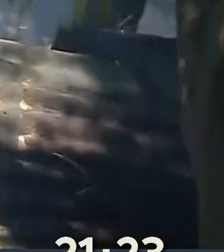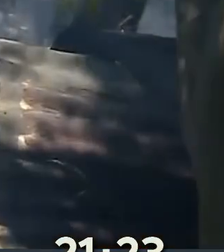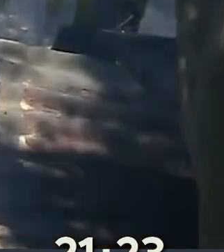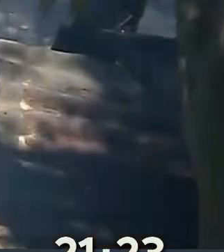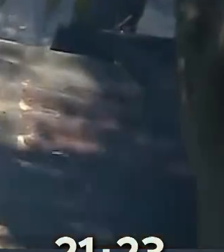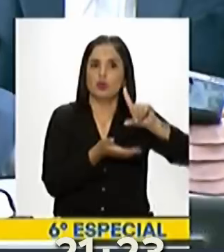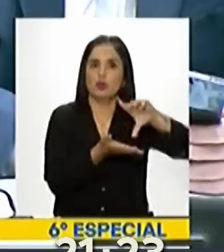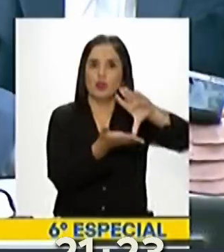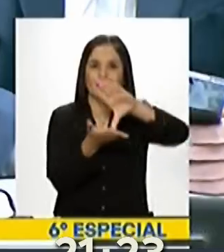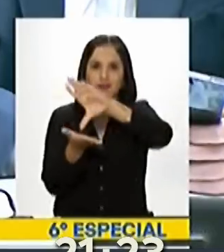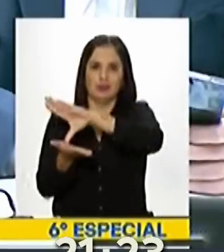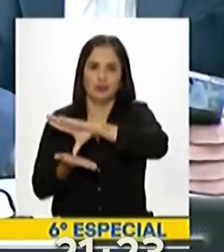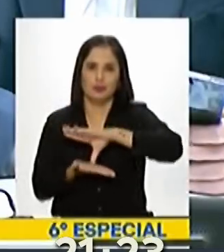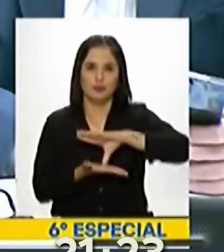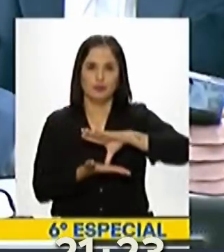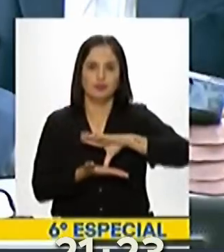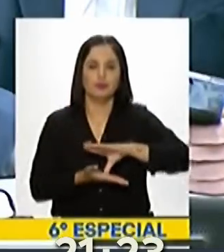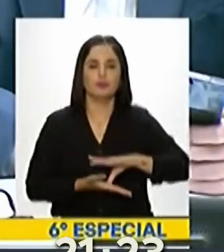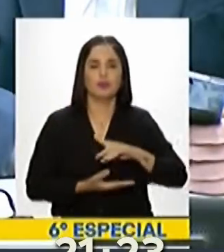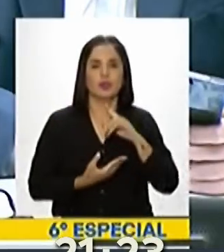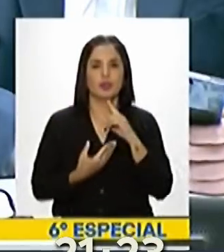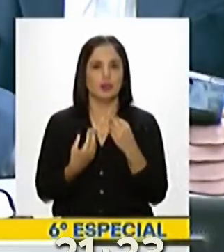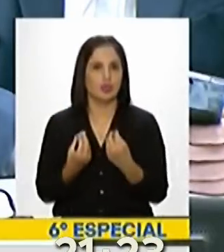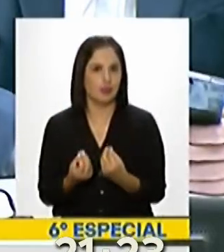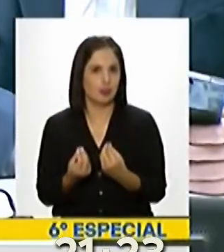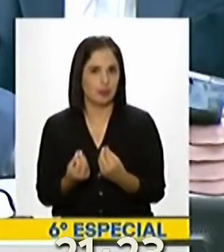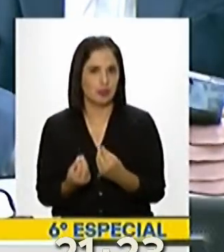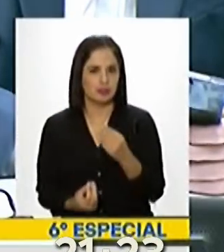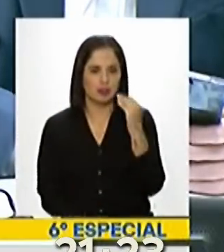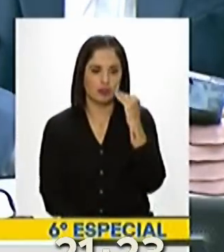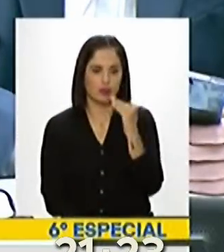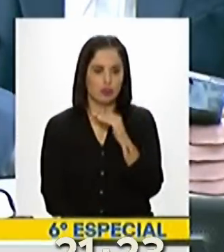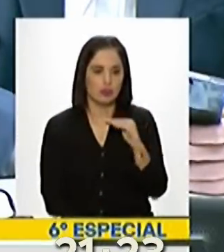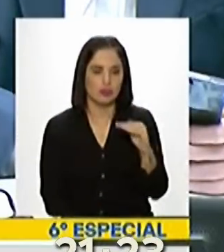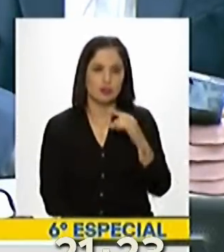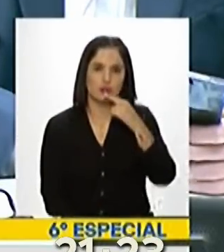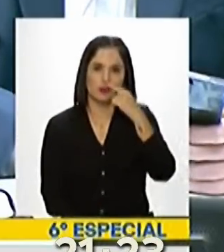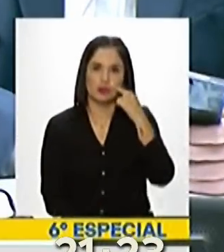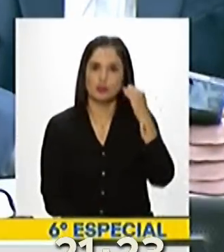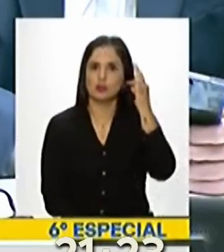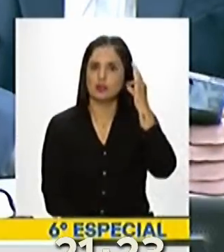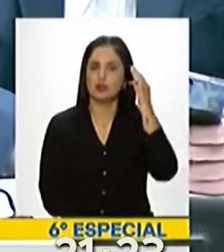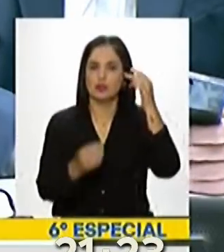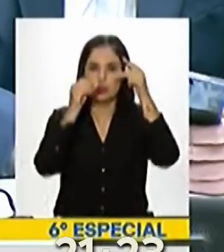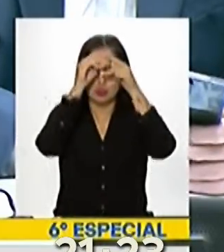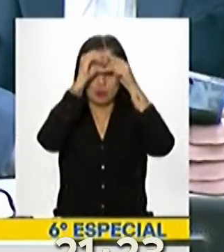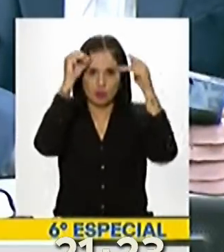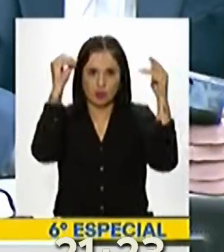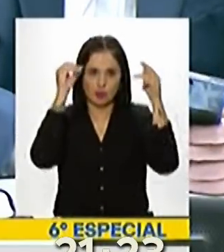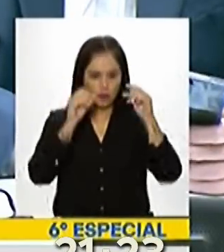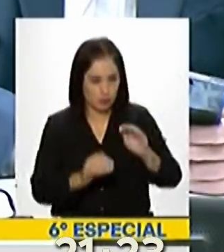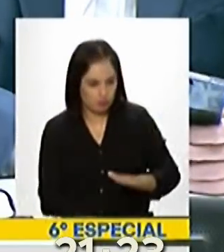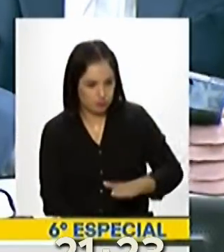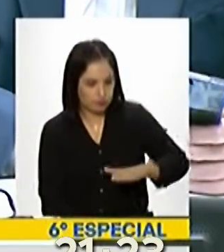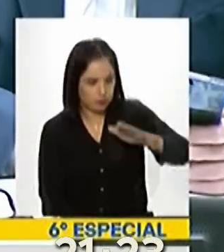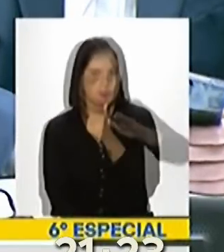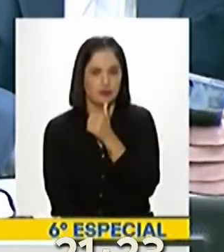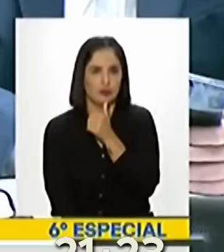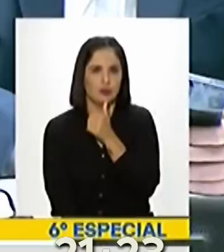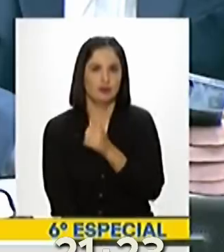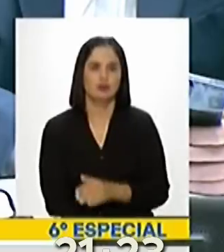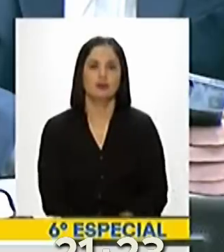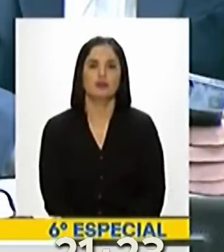y la Araucanía. ¿Qué ocurre con esos niños y niñas mapuches que se crían en un estado